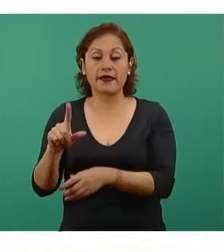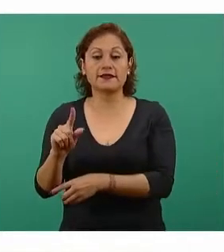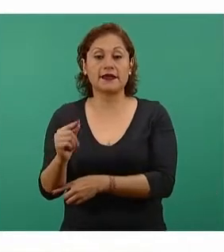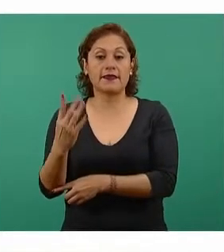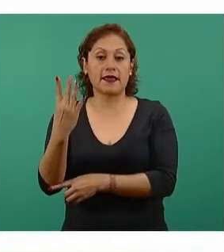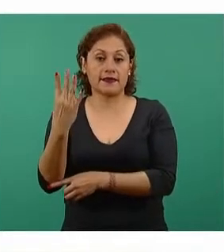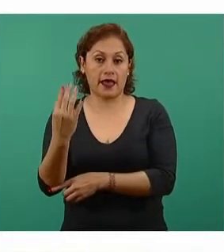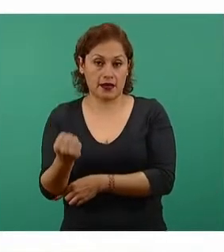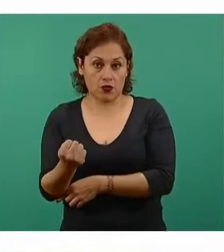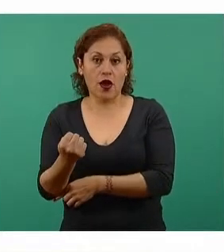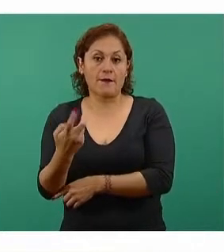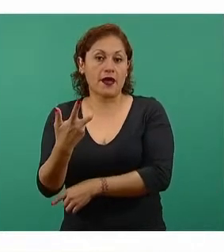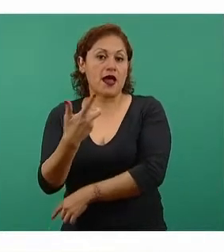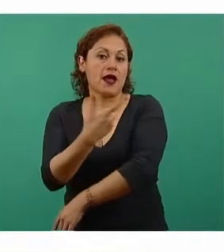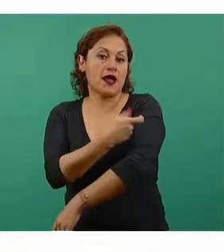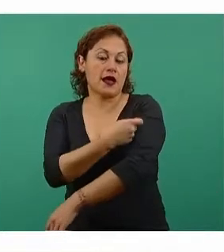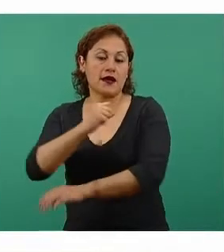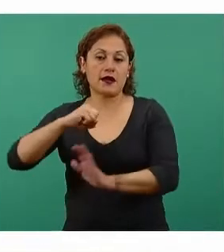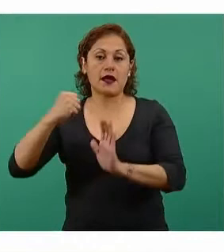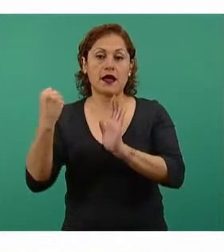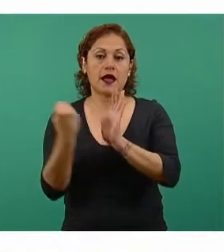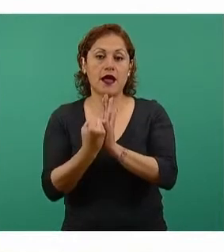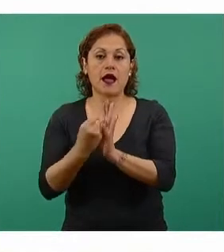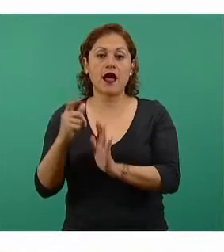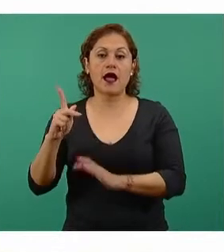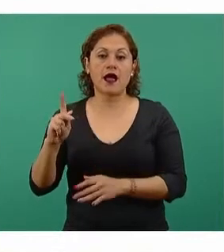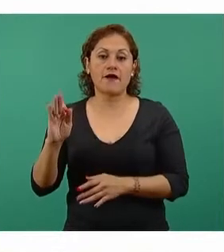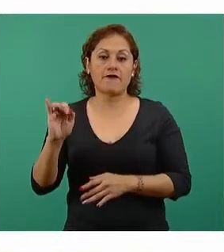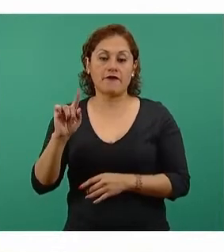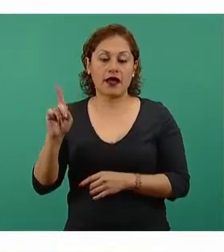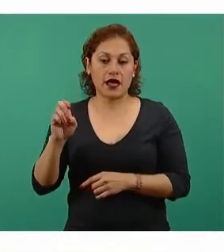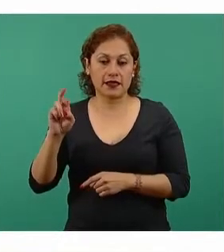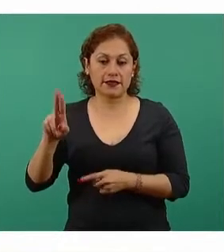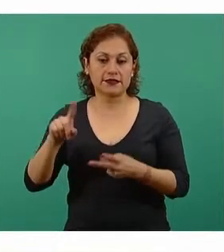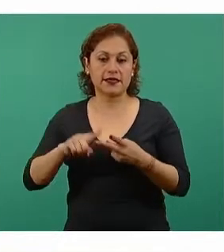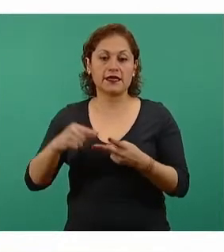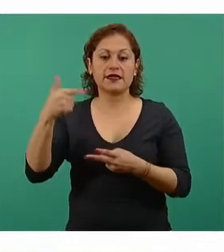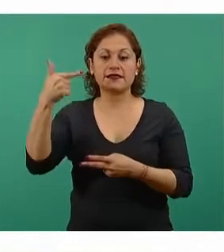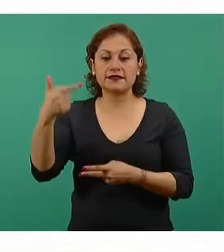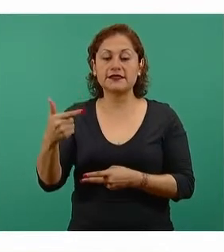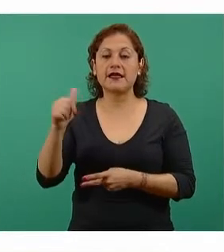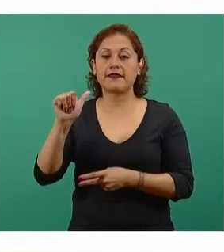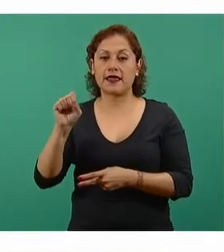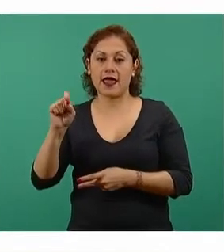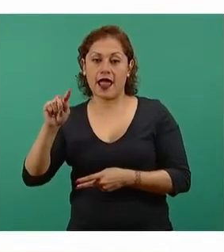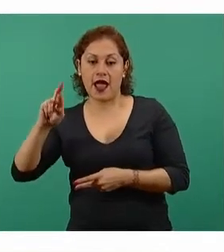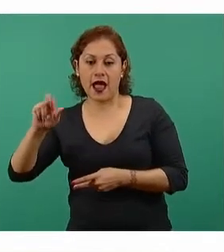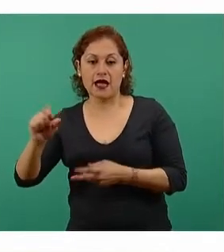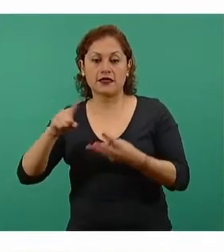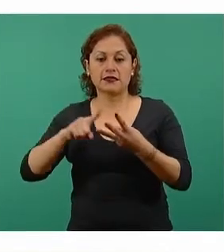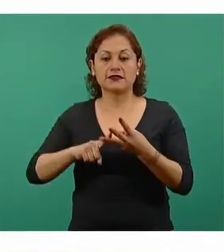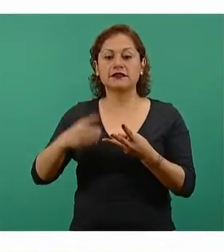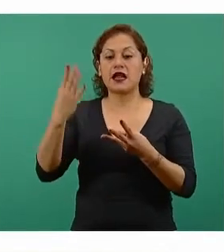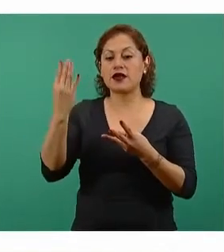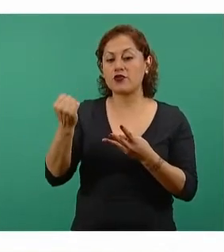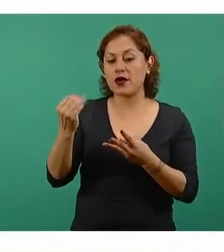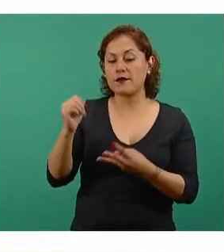les vacunaron con la vacuna Pfizer, 7 con AstraZeneca y 9 con Sinovac. De estos,